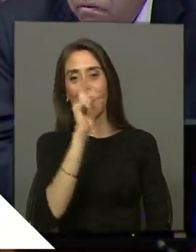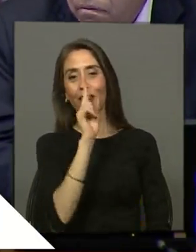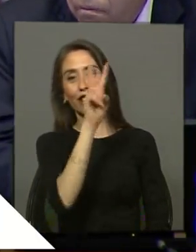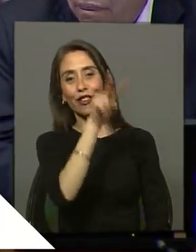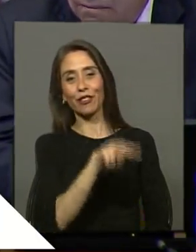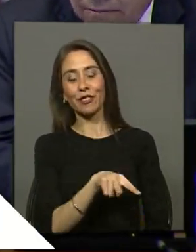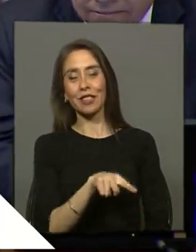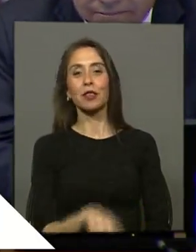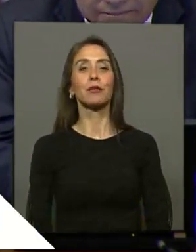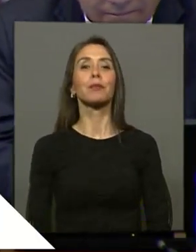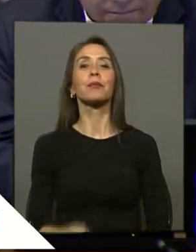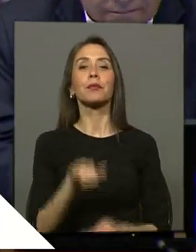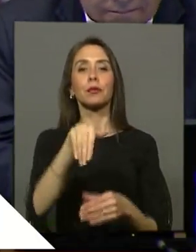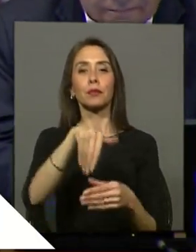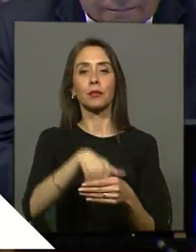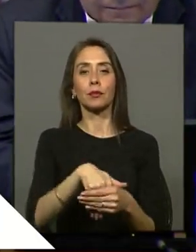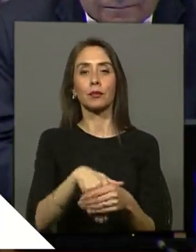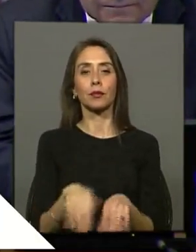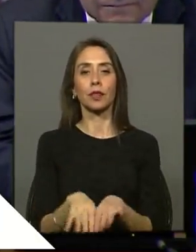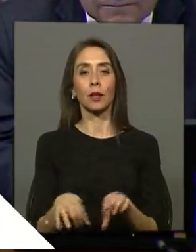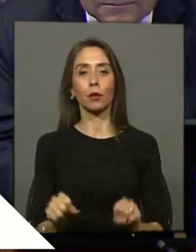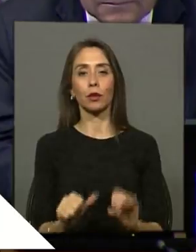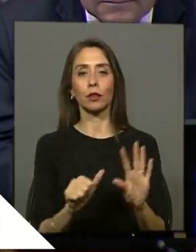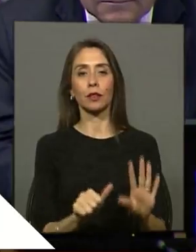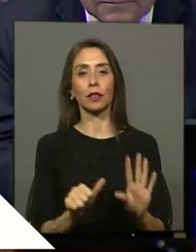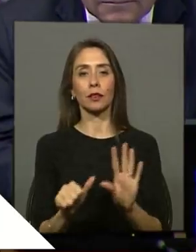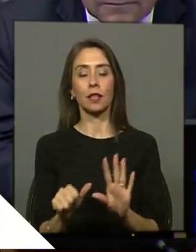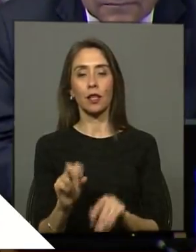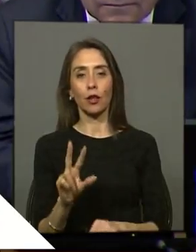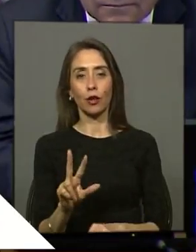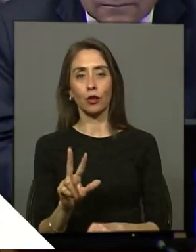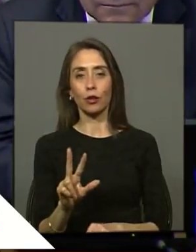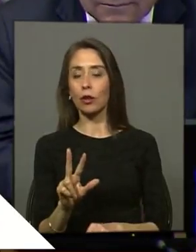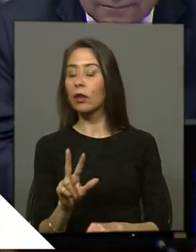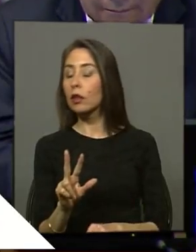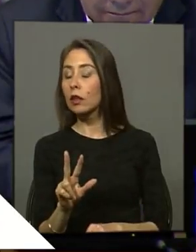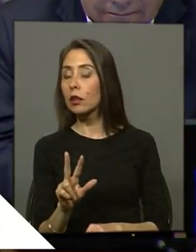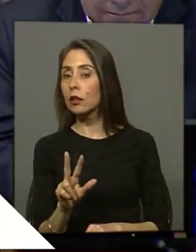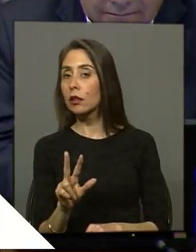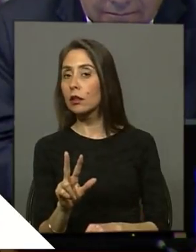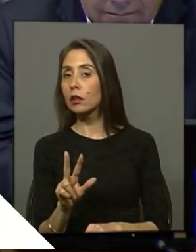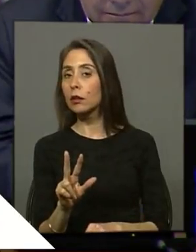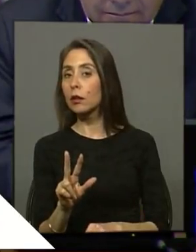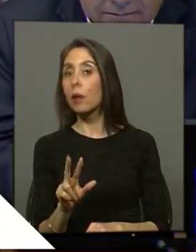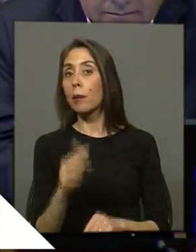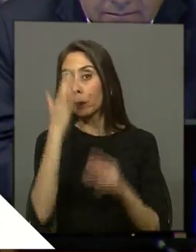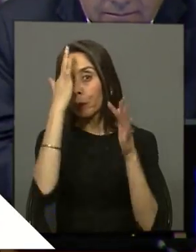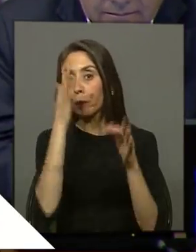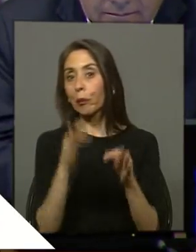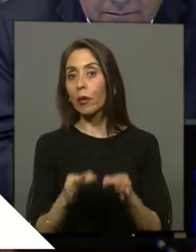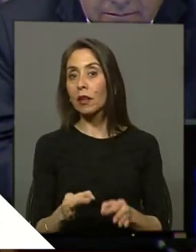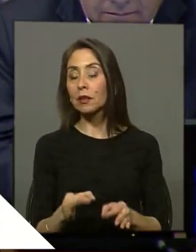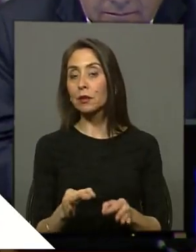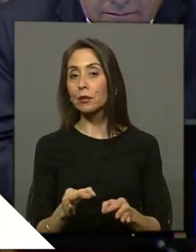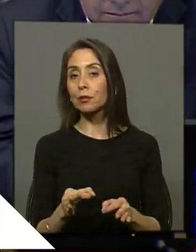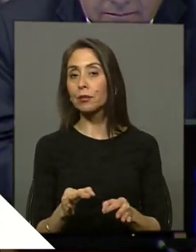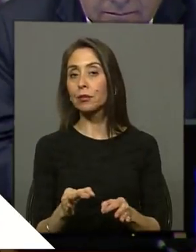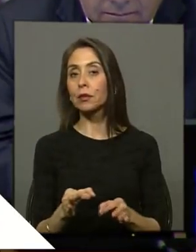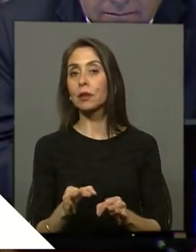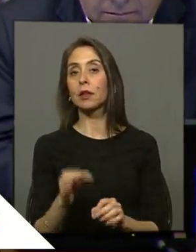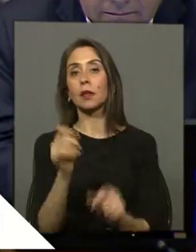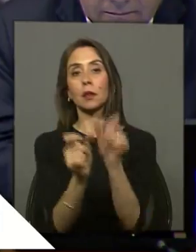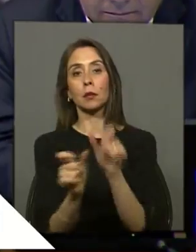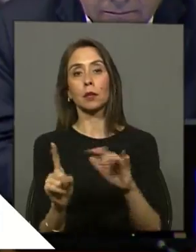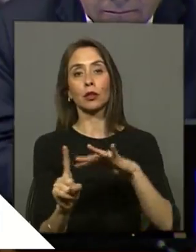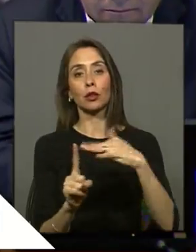en votación la resolución 668 que tiene por objeto adoptar las medidas necesarias para que las personas